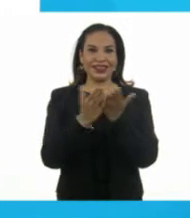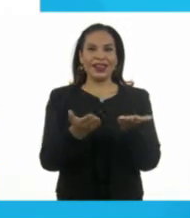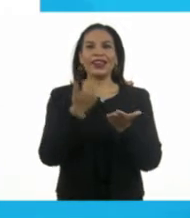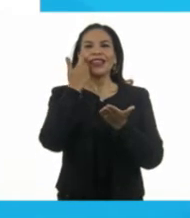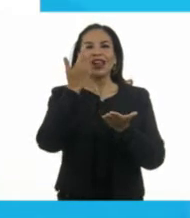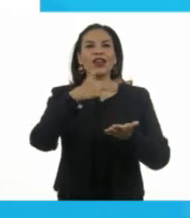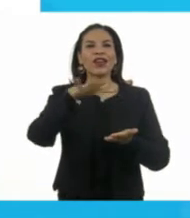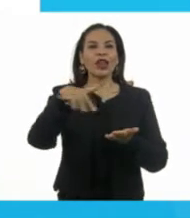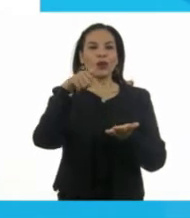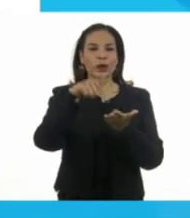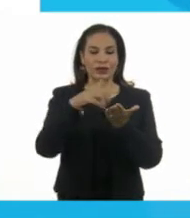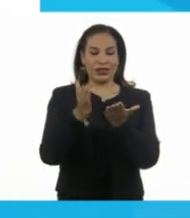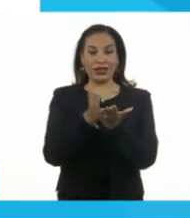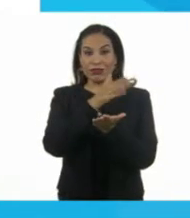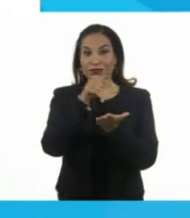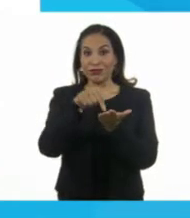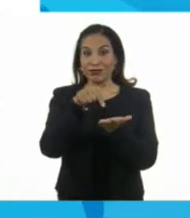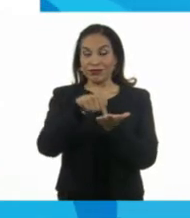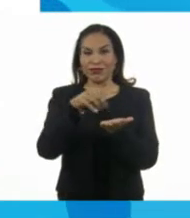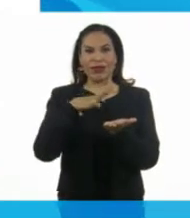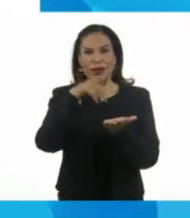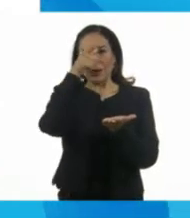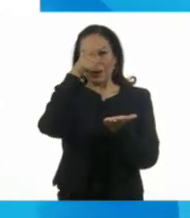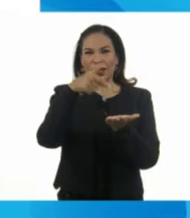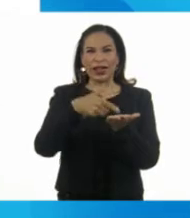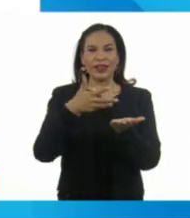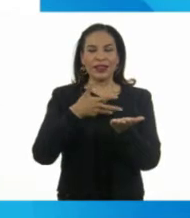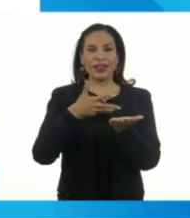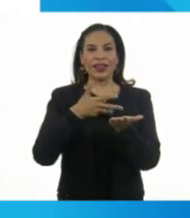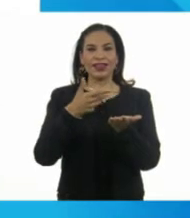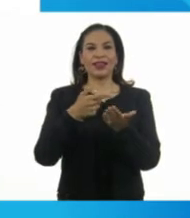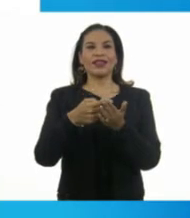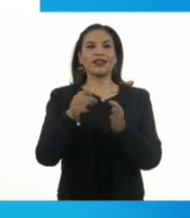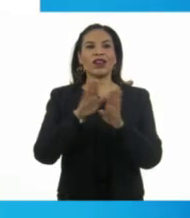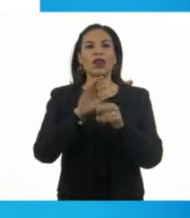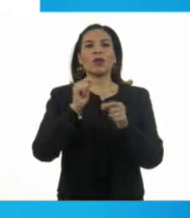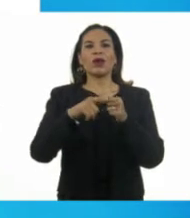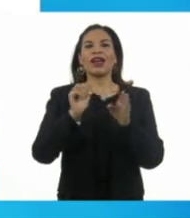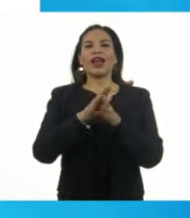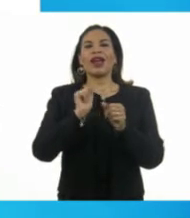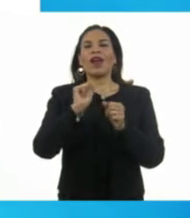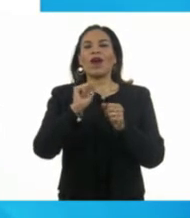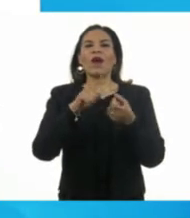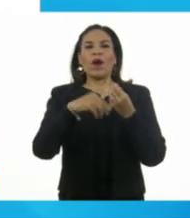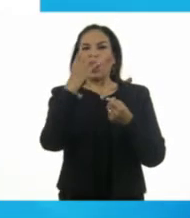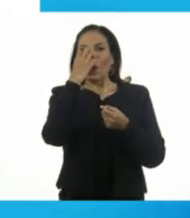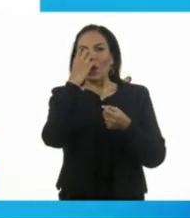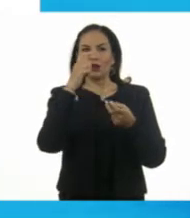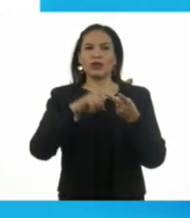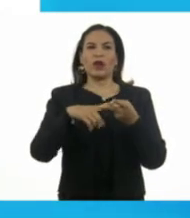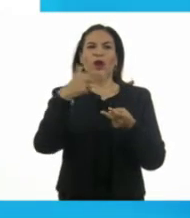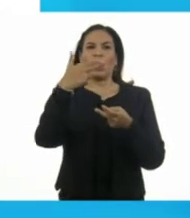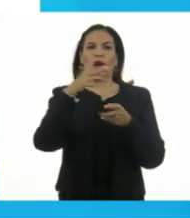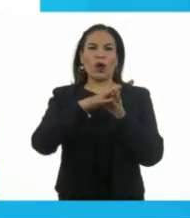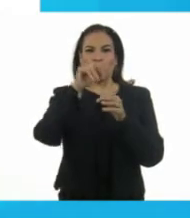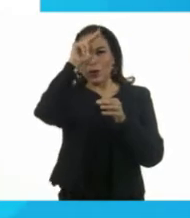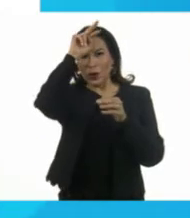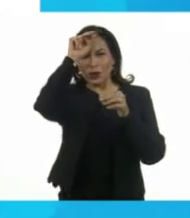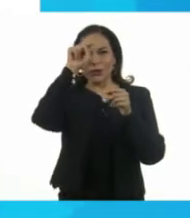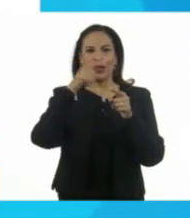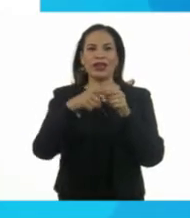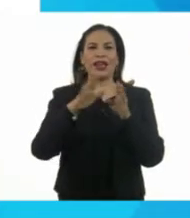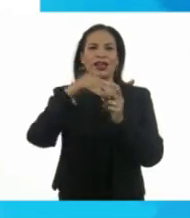Quiero que busquen esta página donde aparece la hormiga, el oso, esta lámpara, un